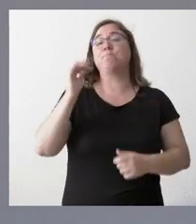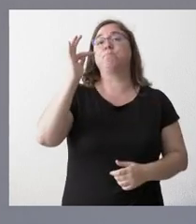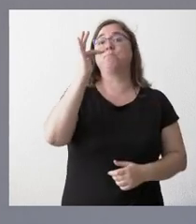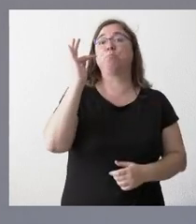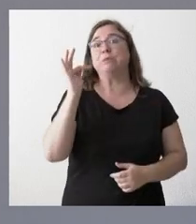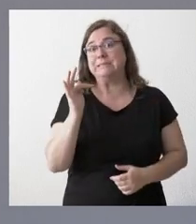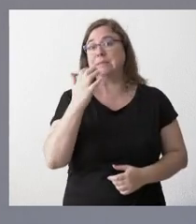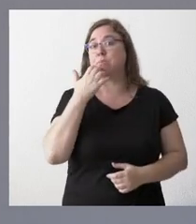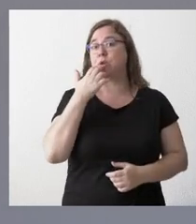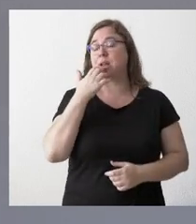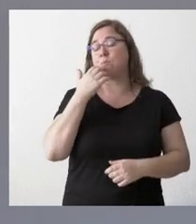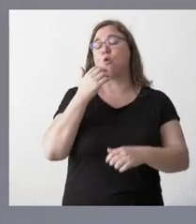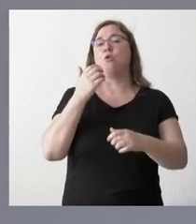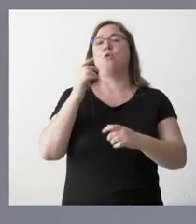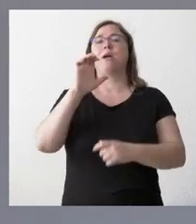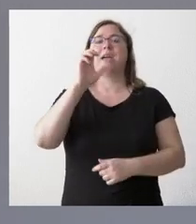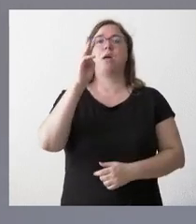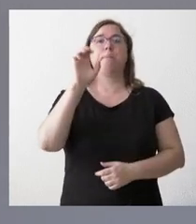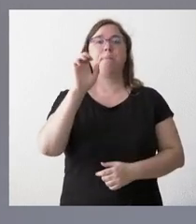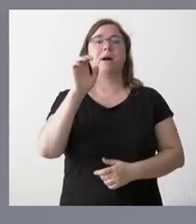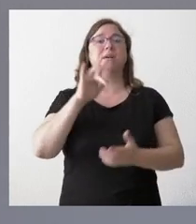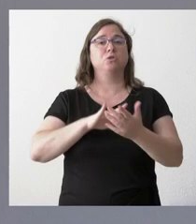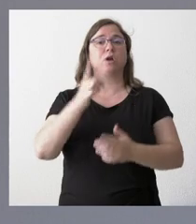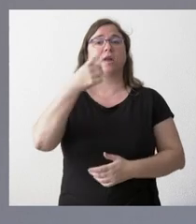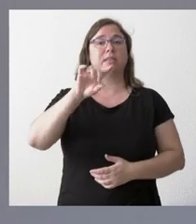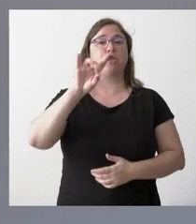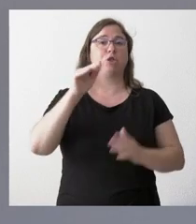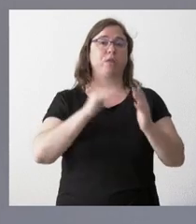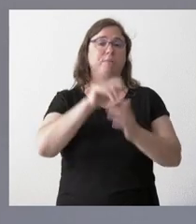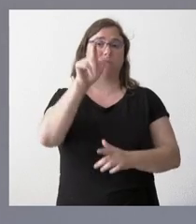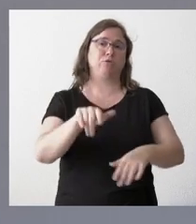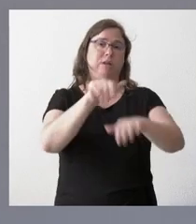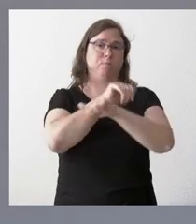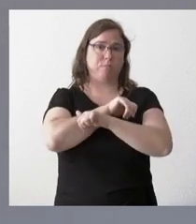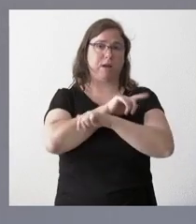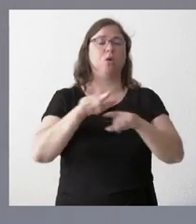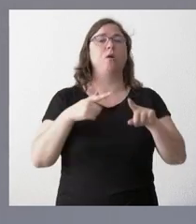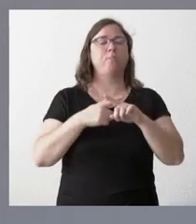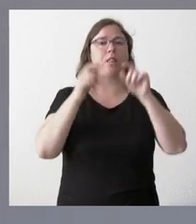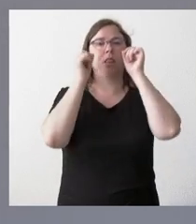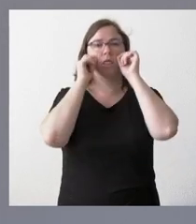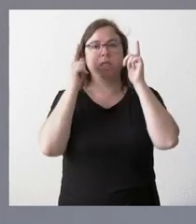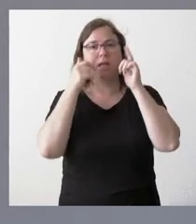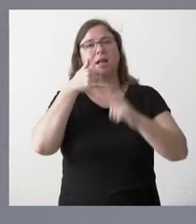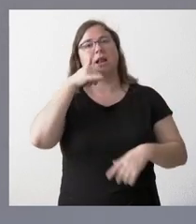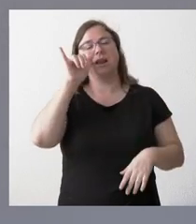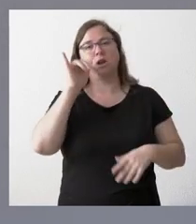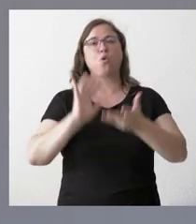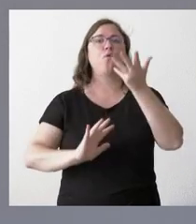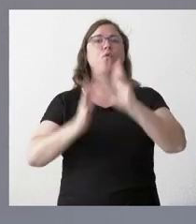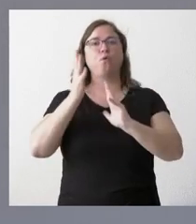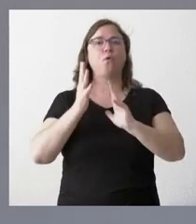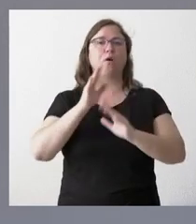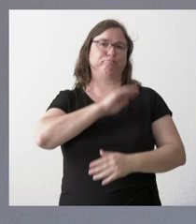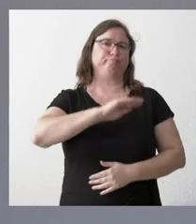esta encuesta de población activa, pues sigue habiendo 114.000 parados, ser conscientes de que el riesgo de incendios sigue siendo muy elevado